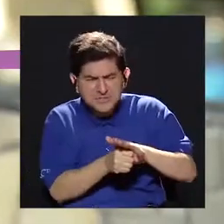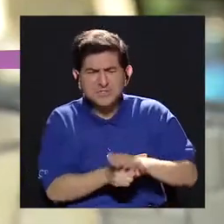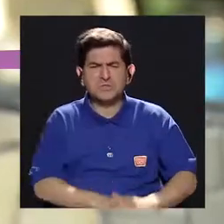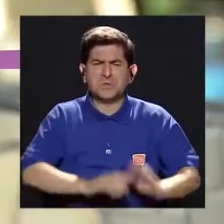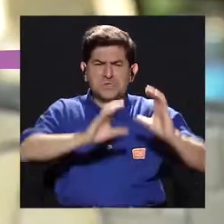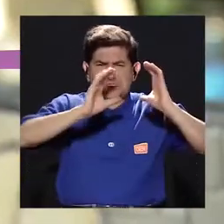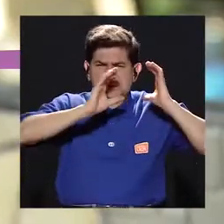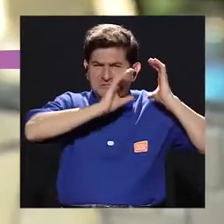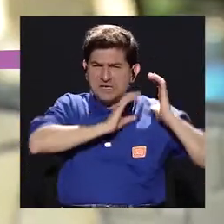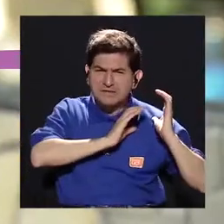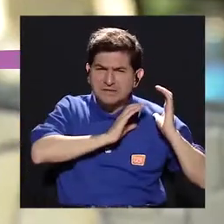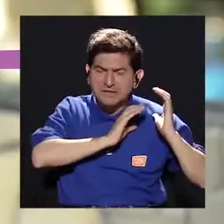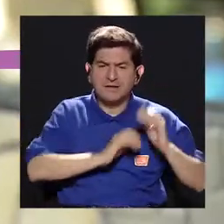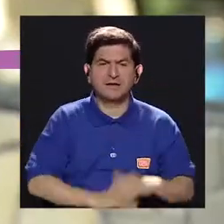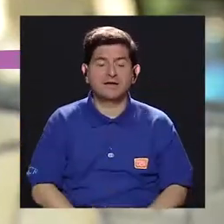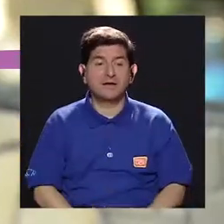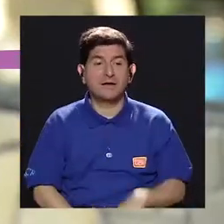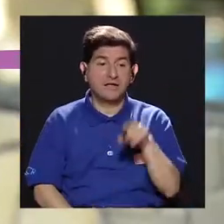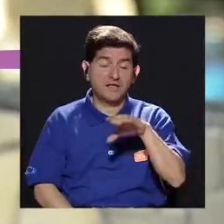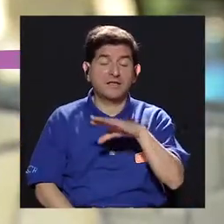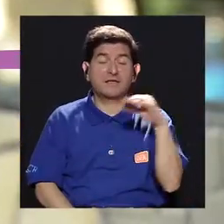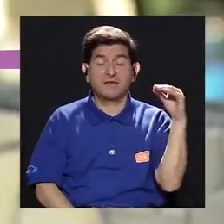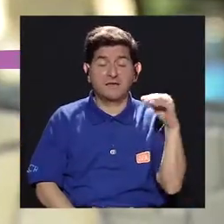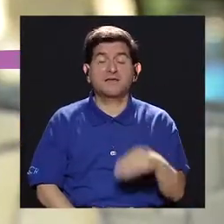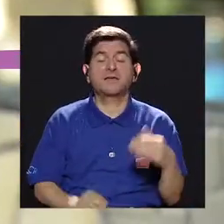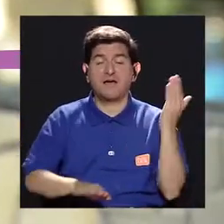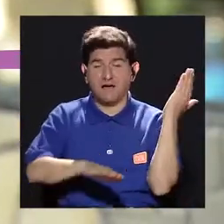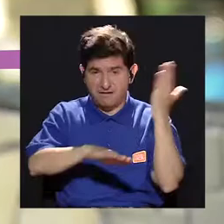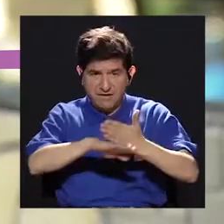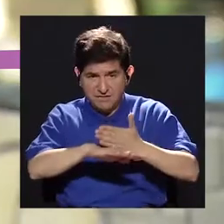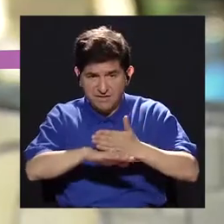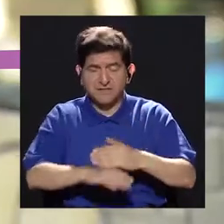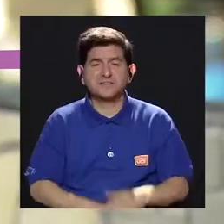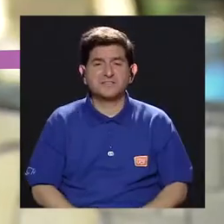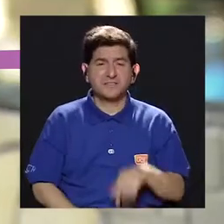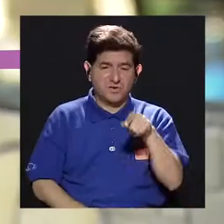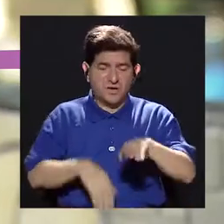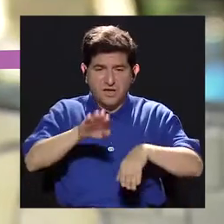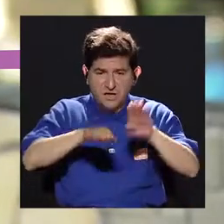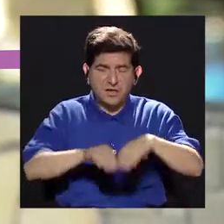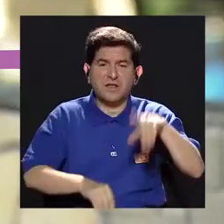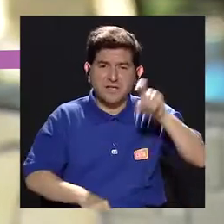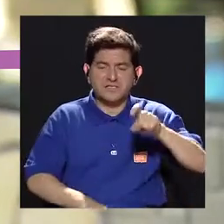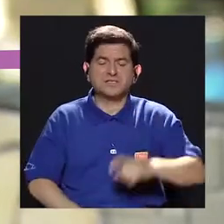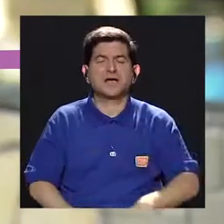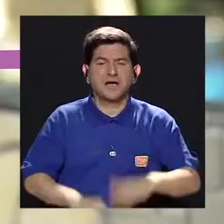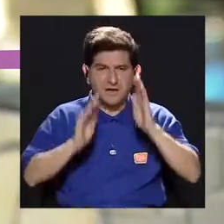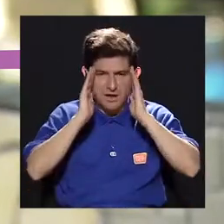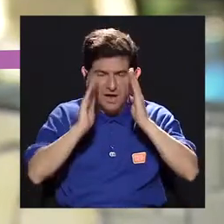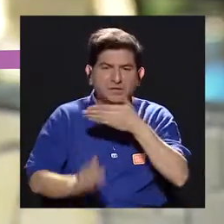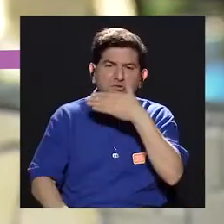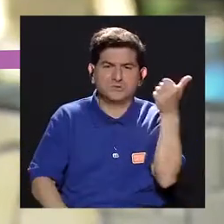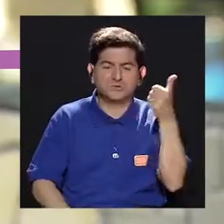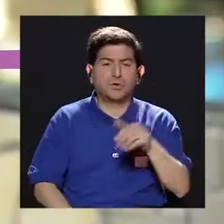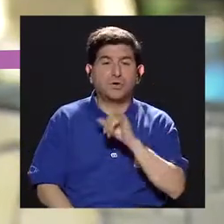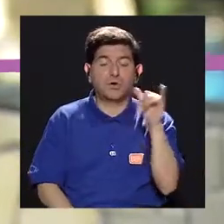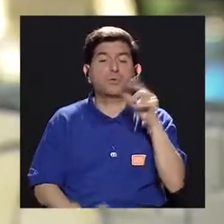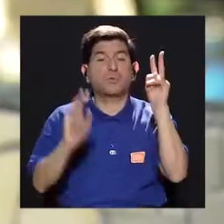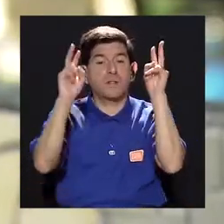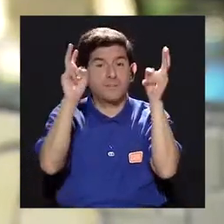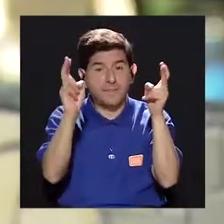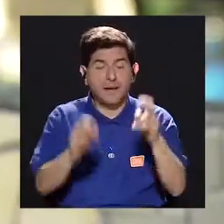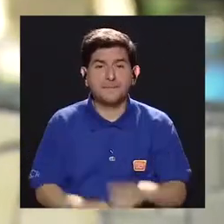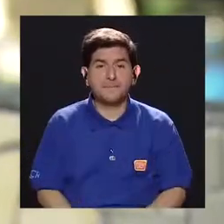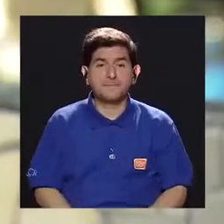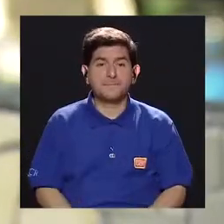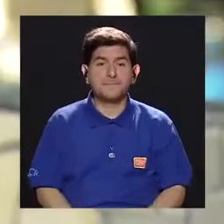más cargas, y por eso haya más lesiones en los pies y deban ser cuidados mejor. También está el